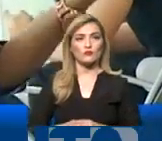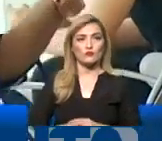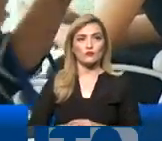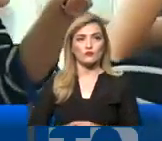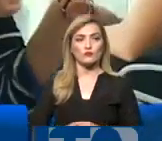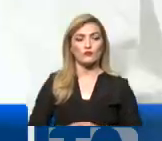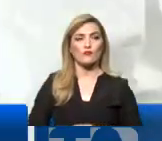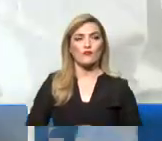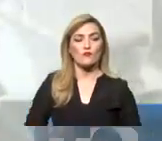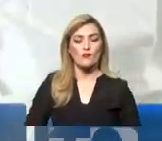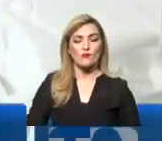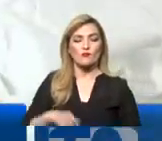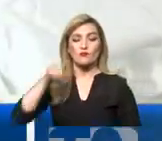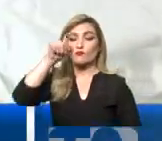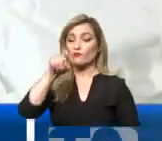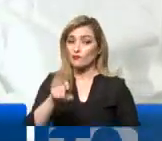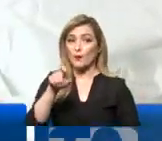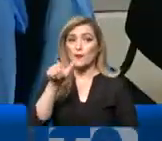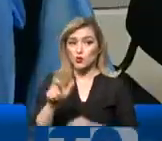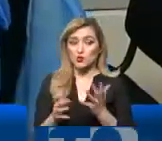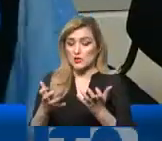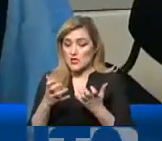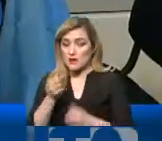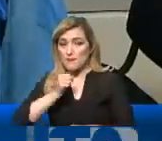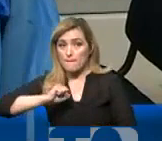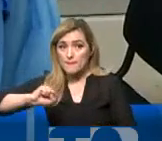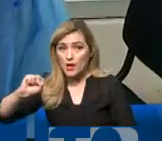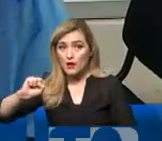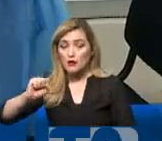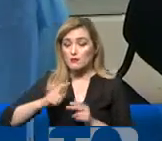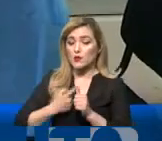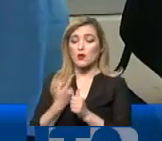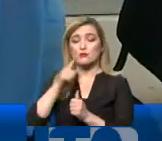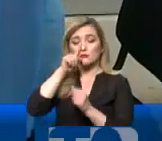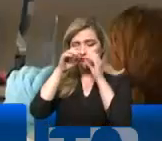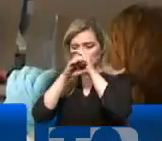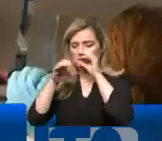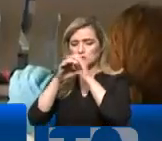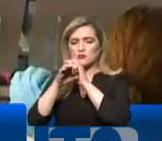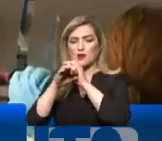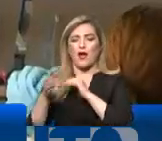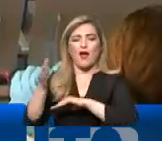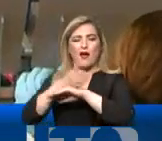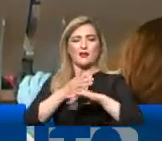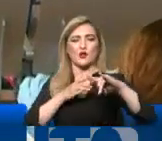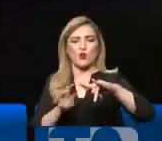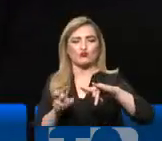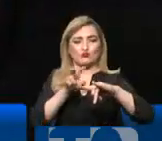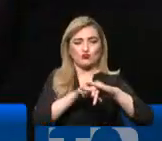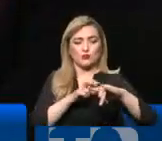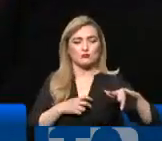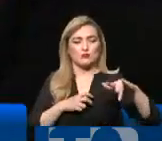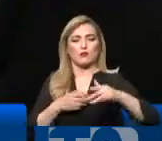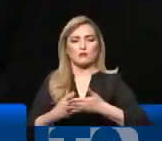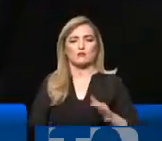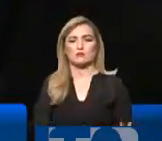que se deberá realizar una prueba de kobe 19 en el lugar de origen y presentar su certificado previo al embarque en los aeropuertos es